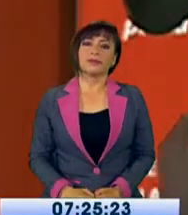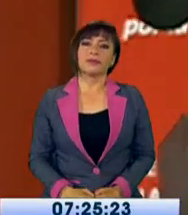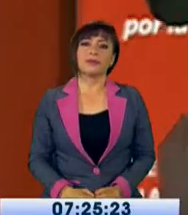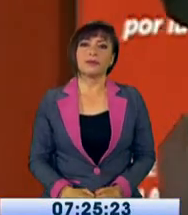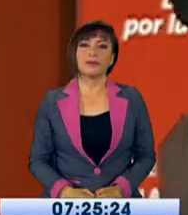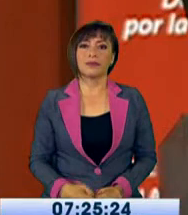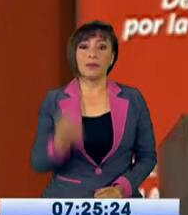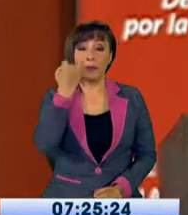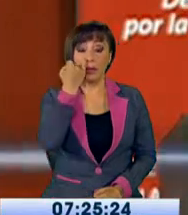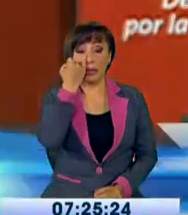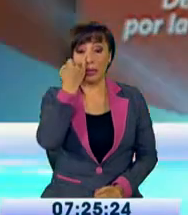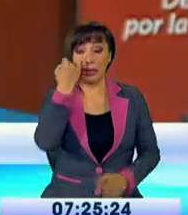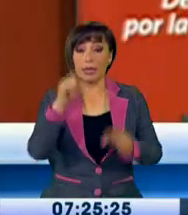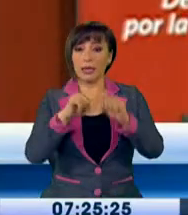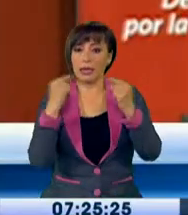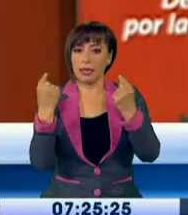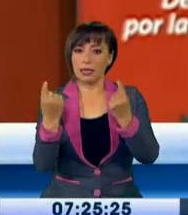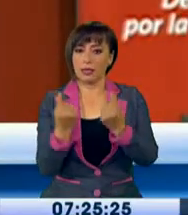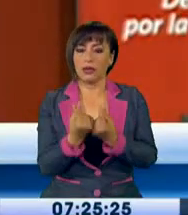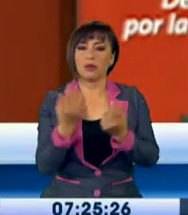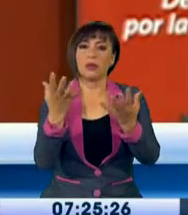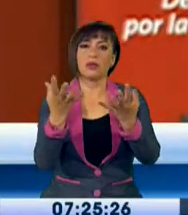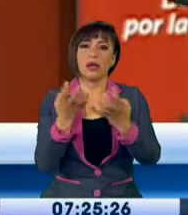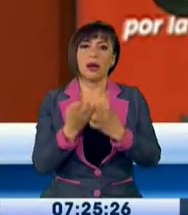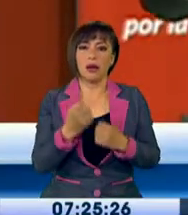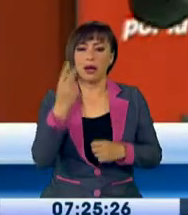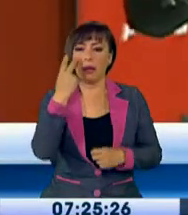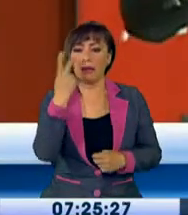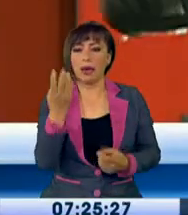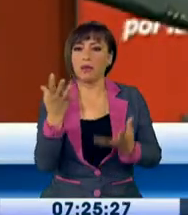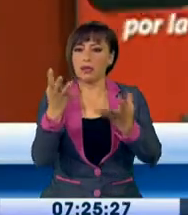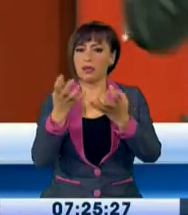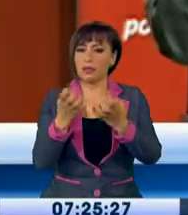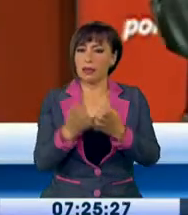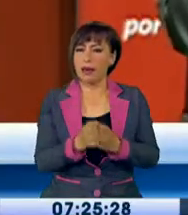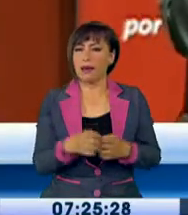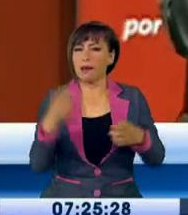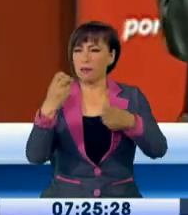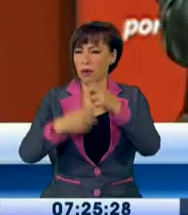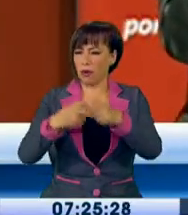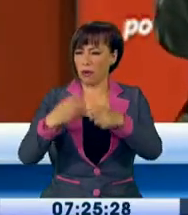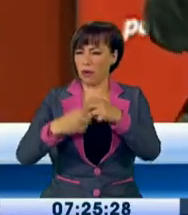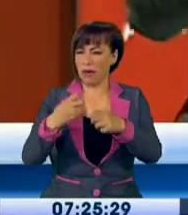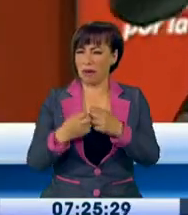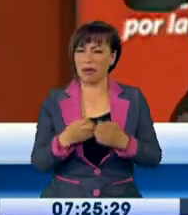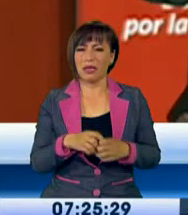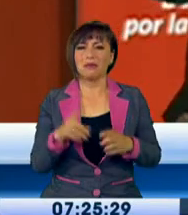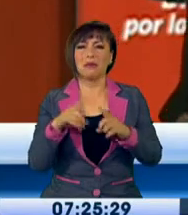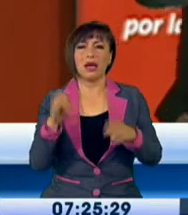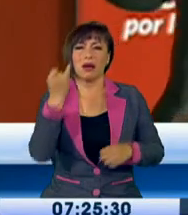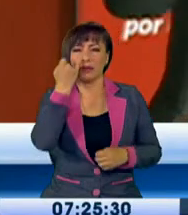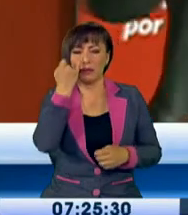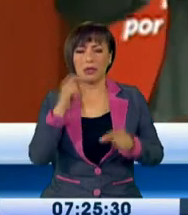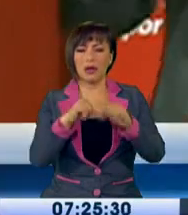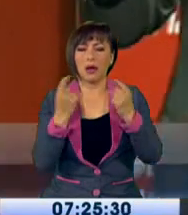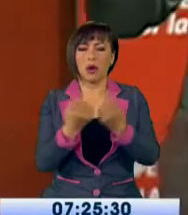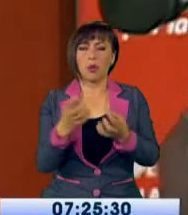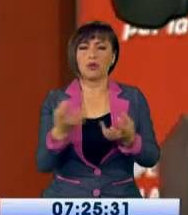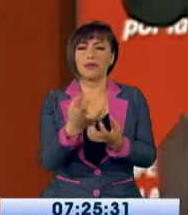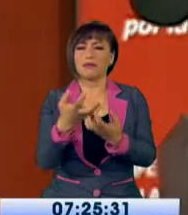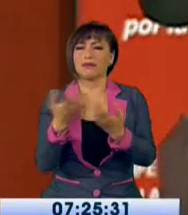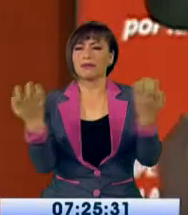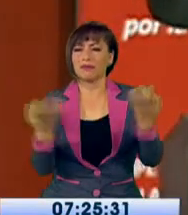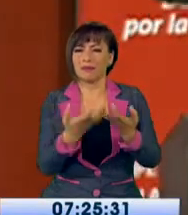Estamos enfrentando una oposición golpista, desestabilizadora, felizmente fragmentada, absolutamente